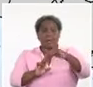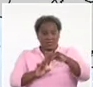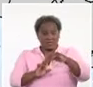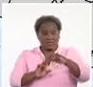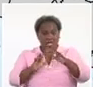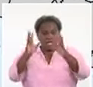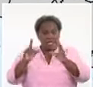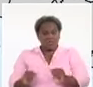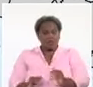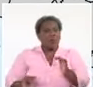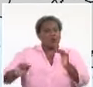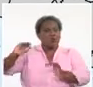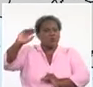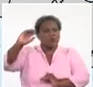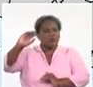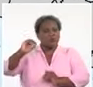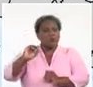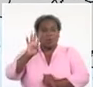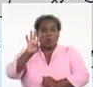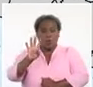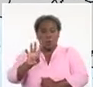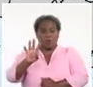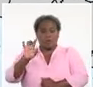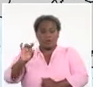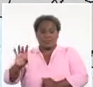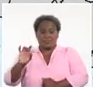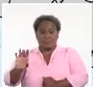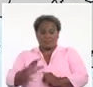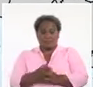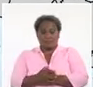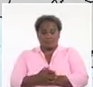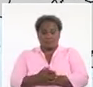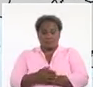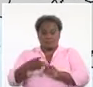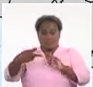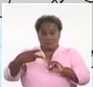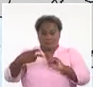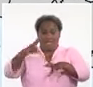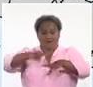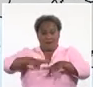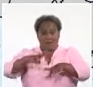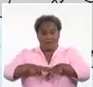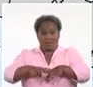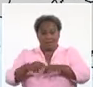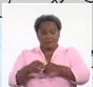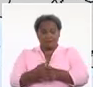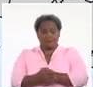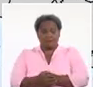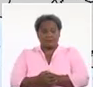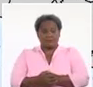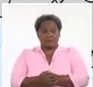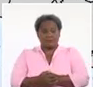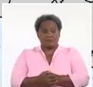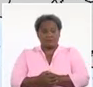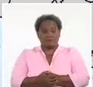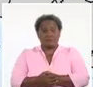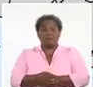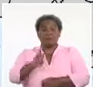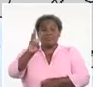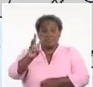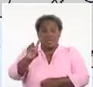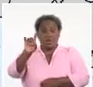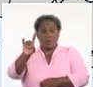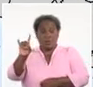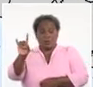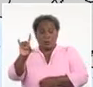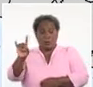extremadamente elevada, 415. Le sigue la provincia de La Habana con